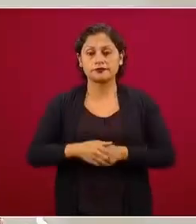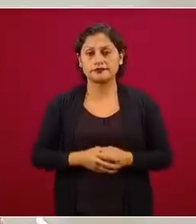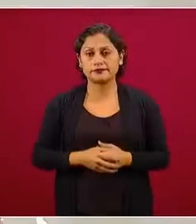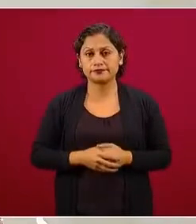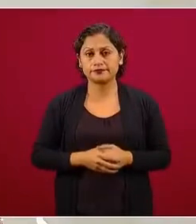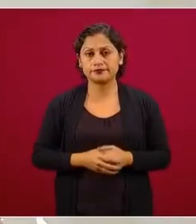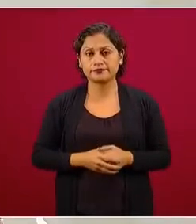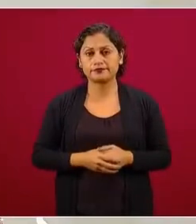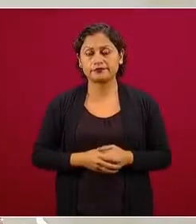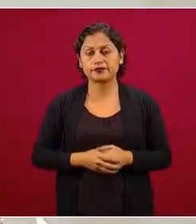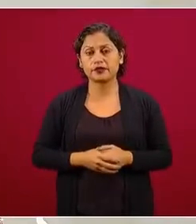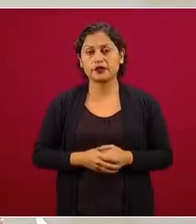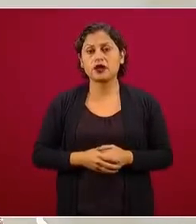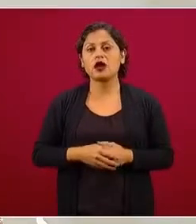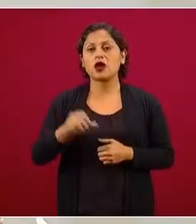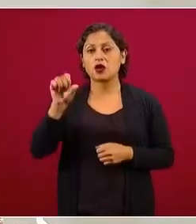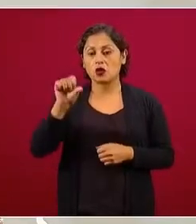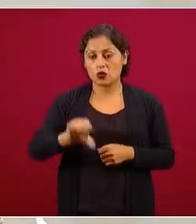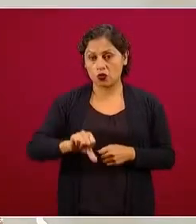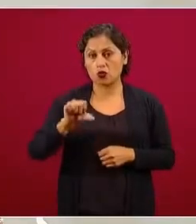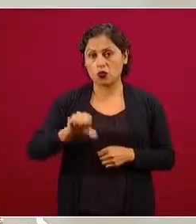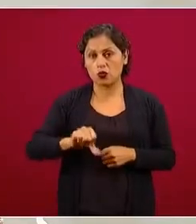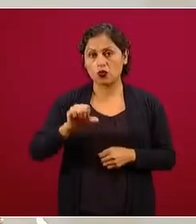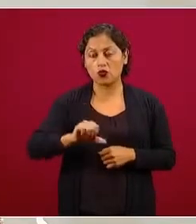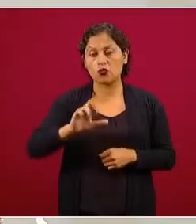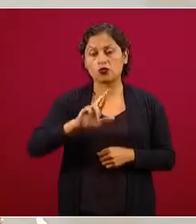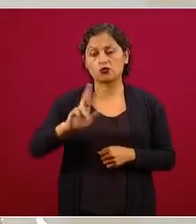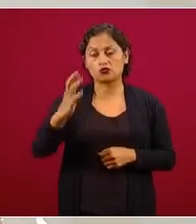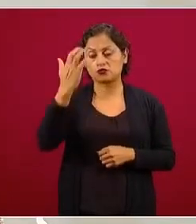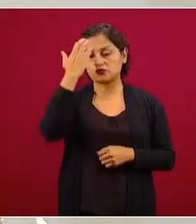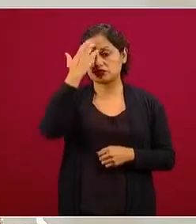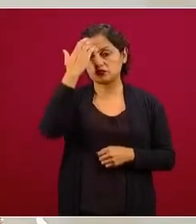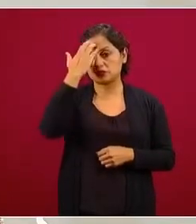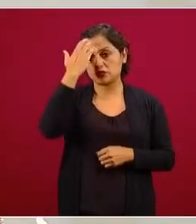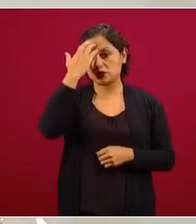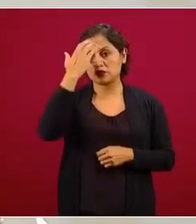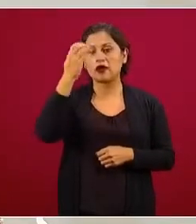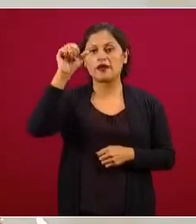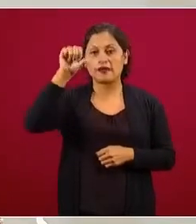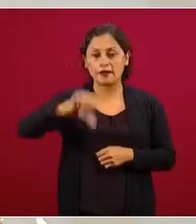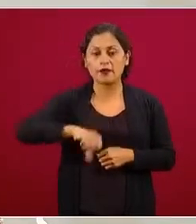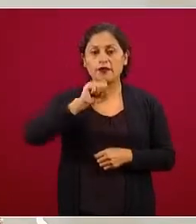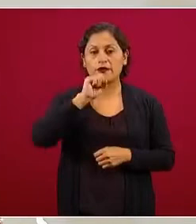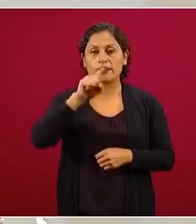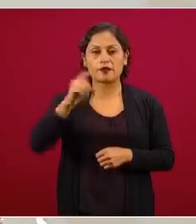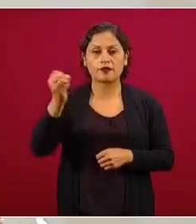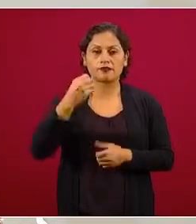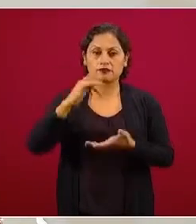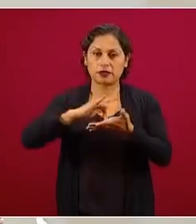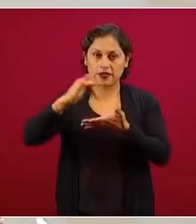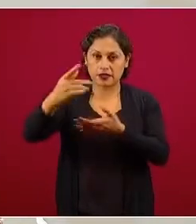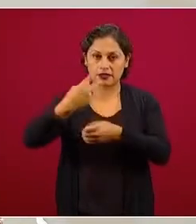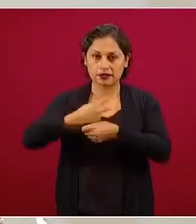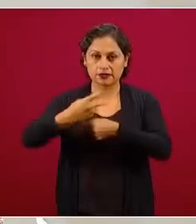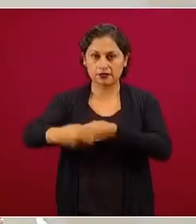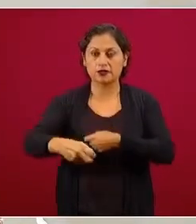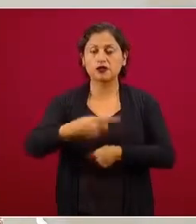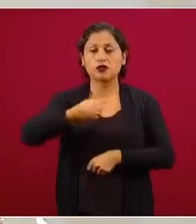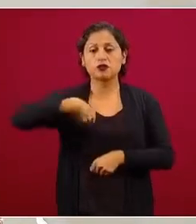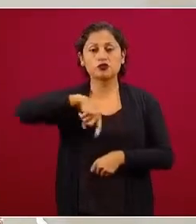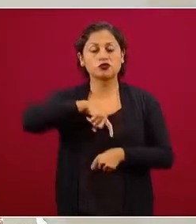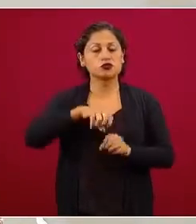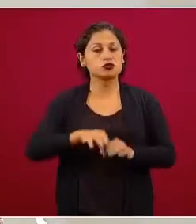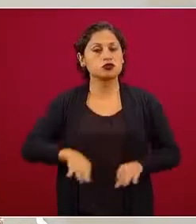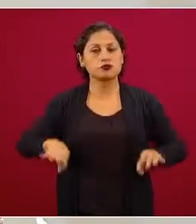hoy es parte de la conmemoración y gracias por brindarnos este espacio. Es para nosotras y nosotros muy importante reconocer a